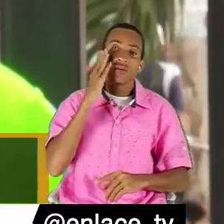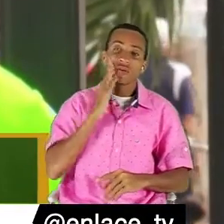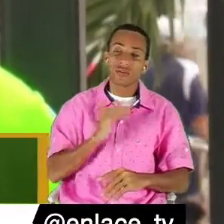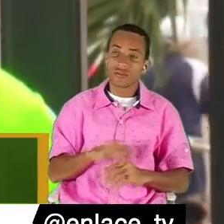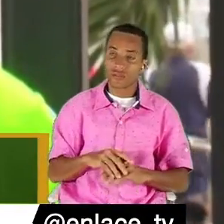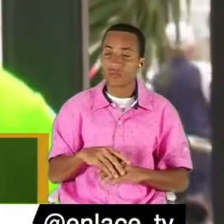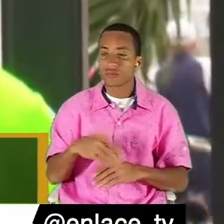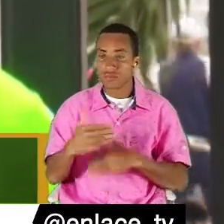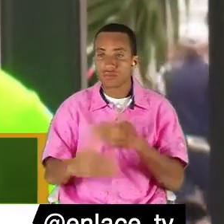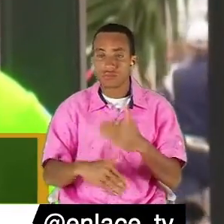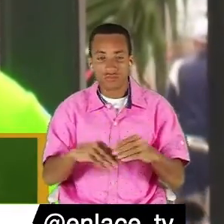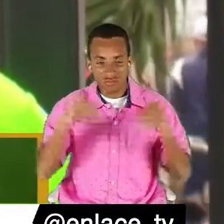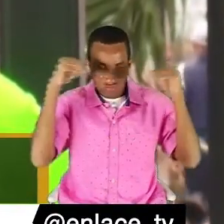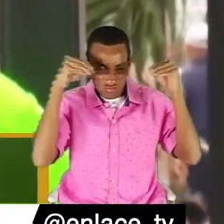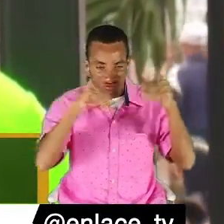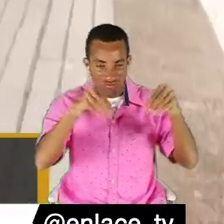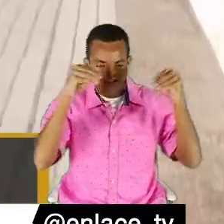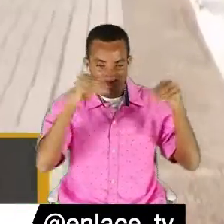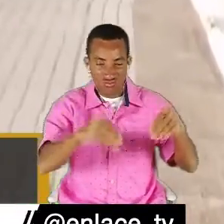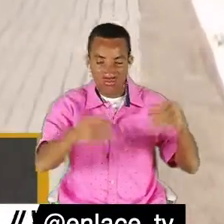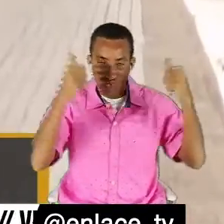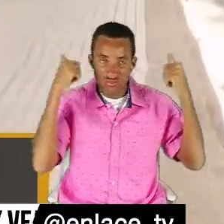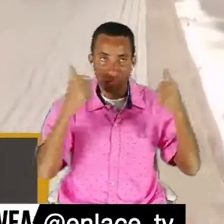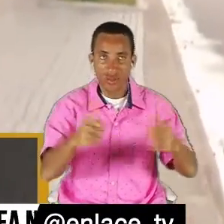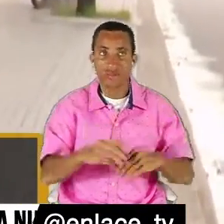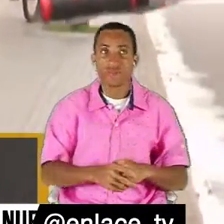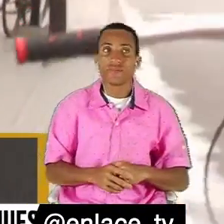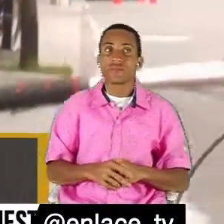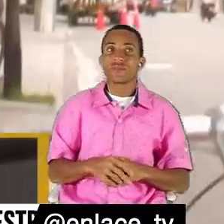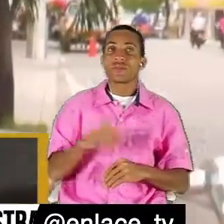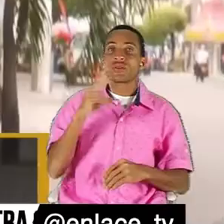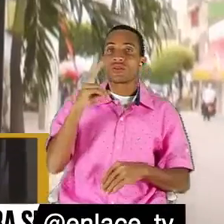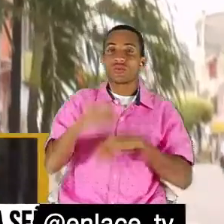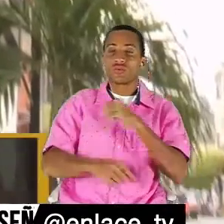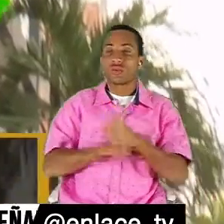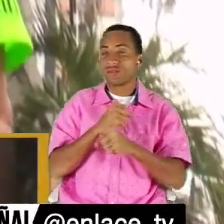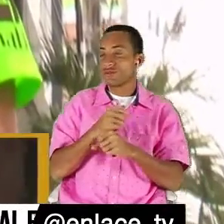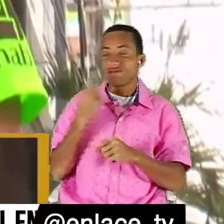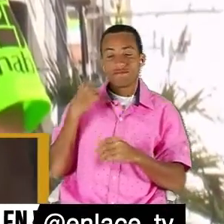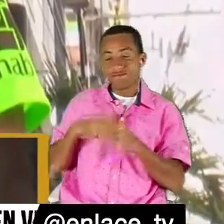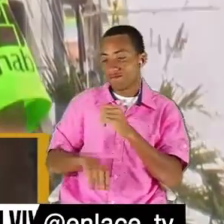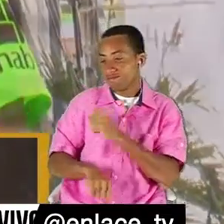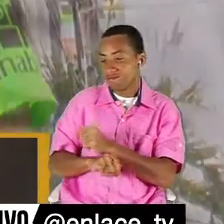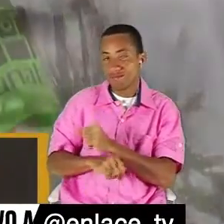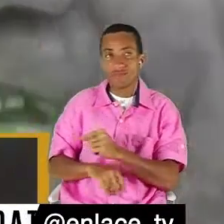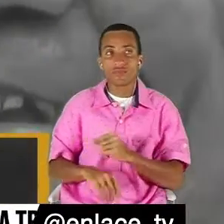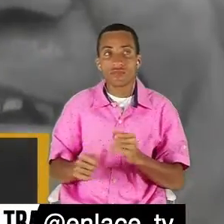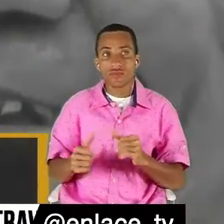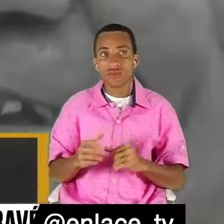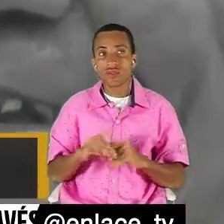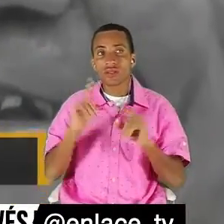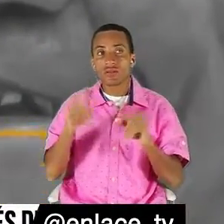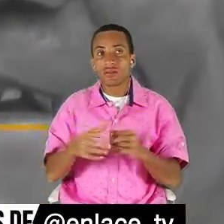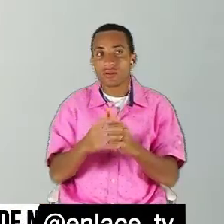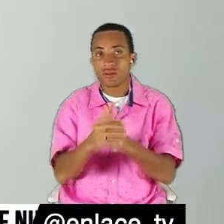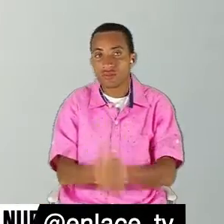lleva bien preparado porque quieren ser alguien en la vida. Desde hace 2 años no practica el fútbol, pero sigue en los deportes ahora como